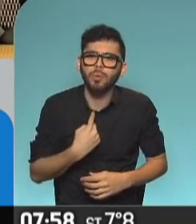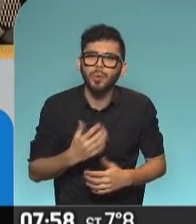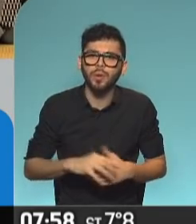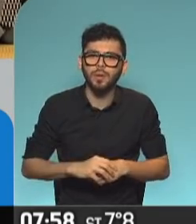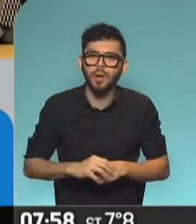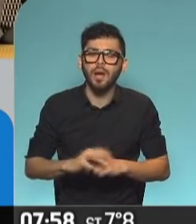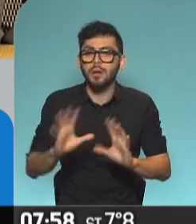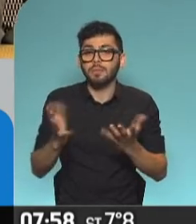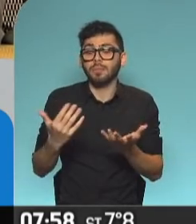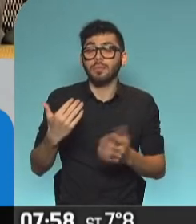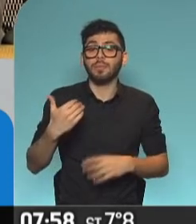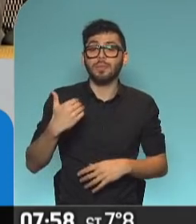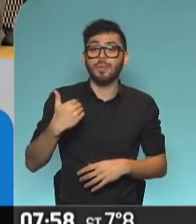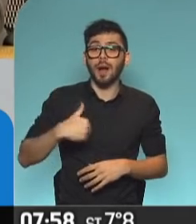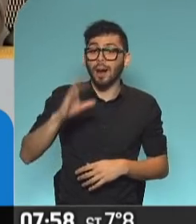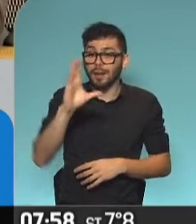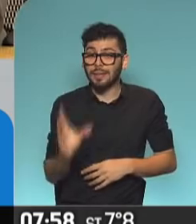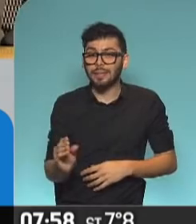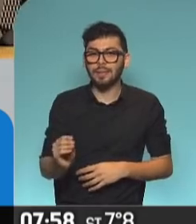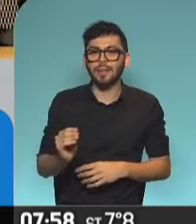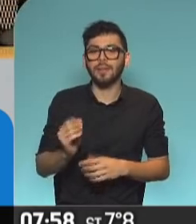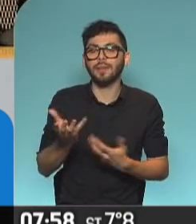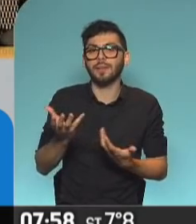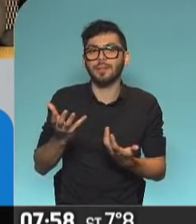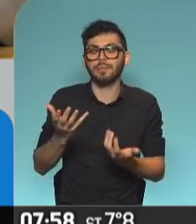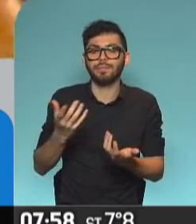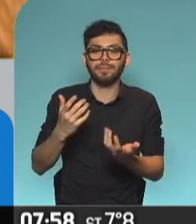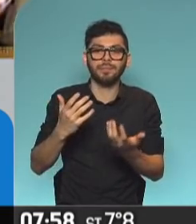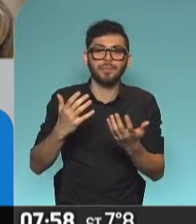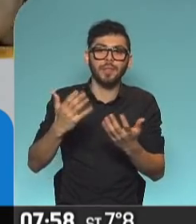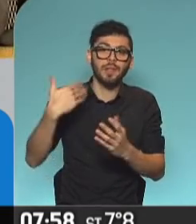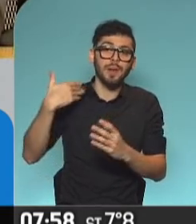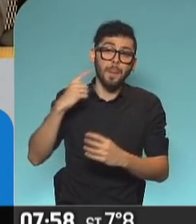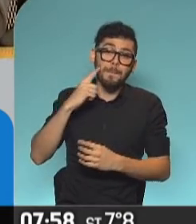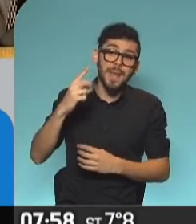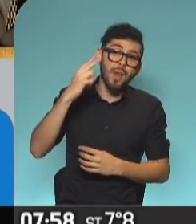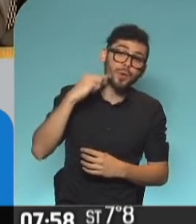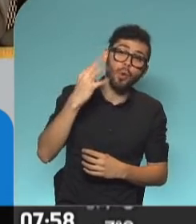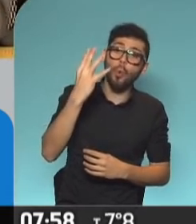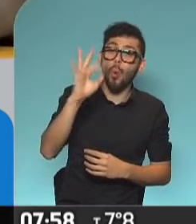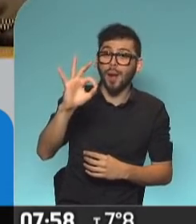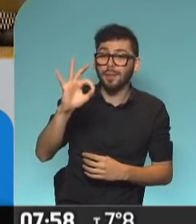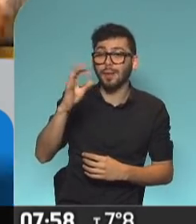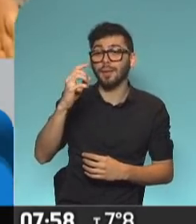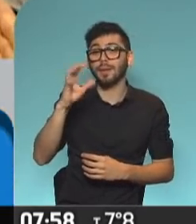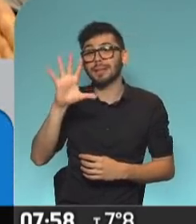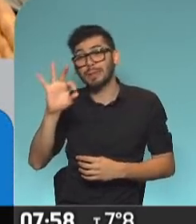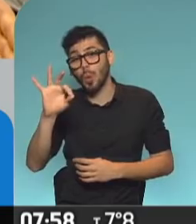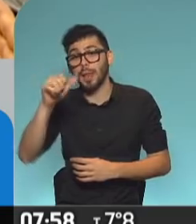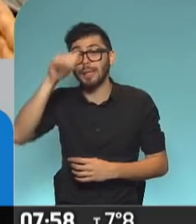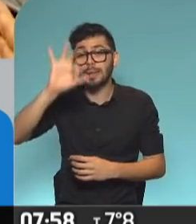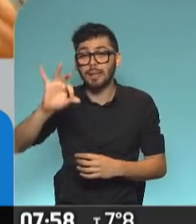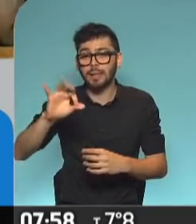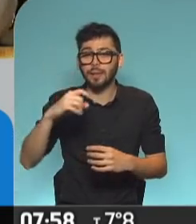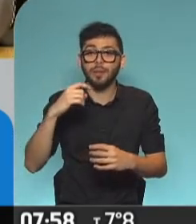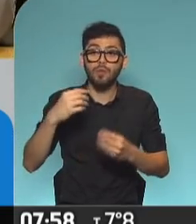tenemos un país con una tradición de tener armas en las casas desde la década del 40, 50 y 60 en adelante. El Registro Nacional